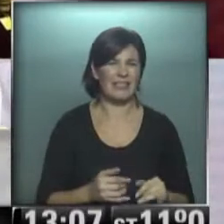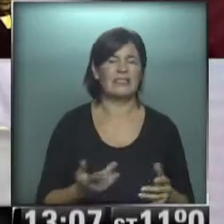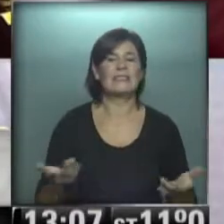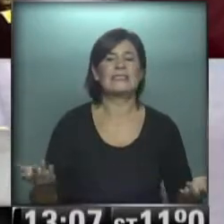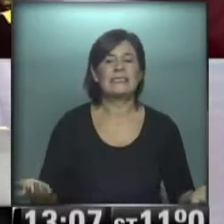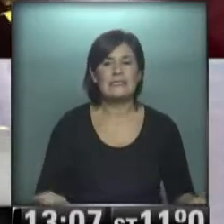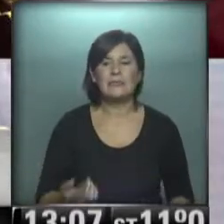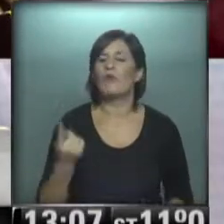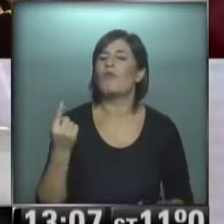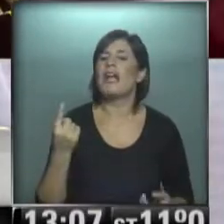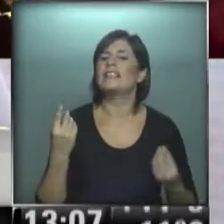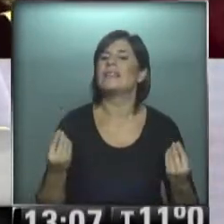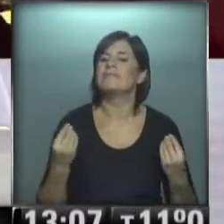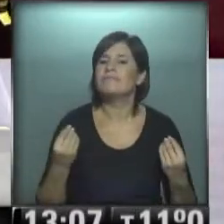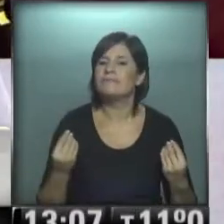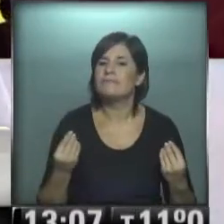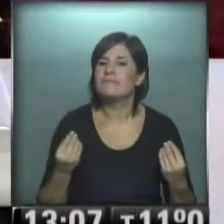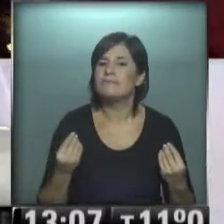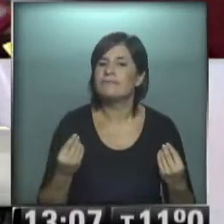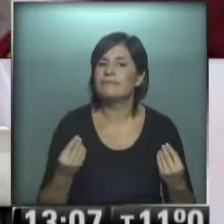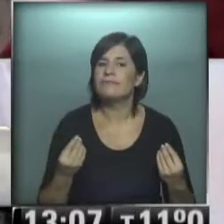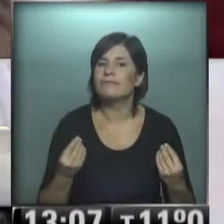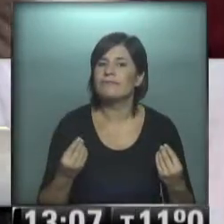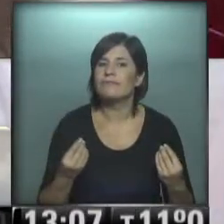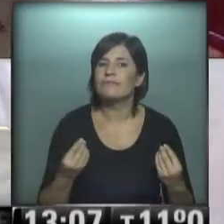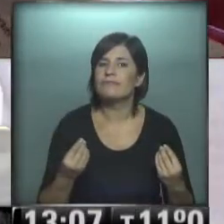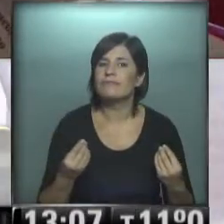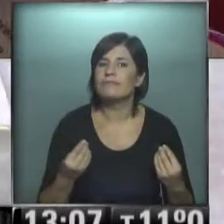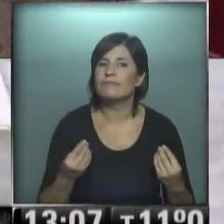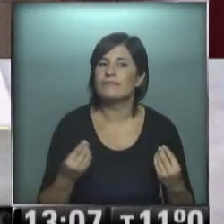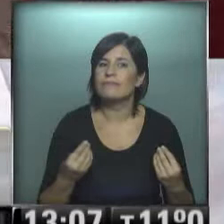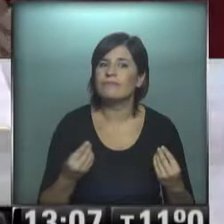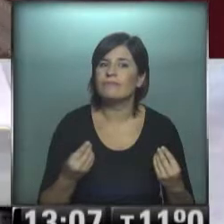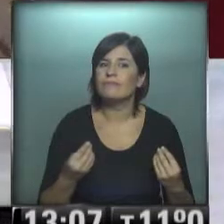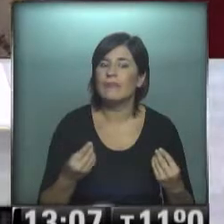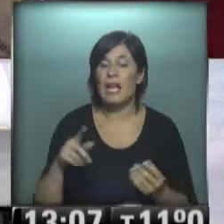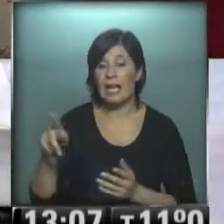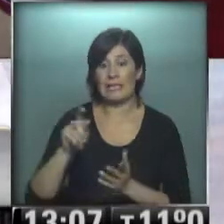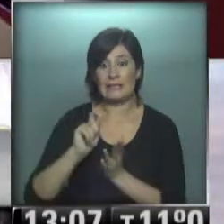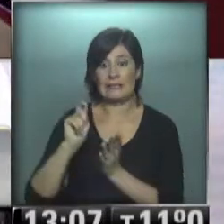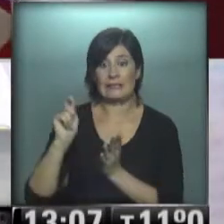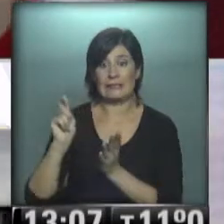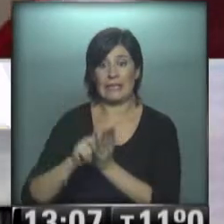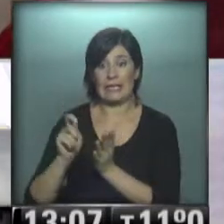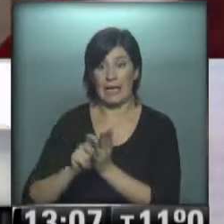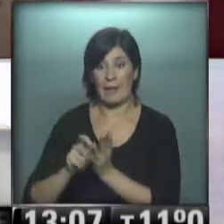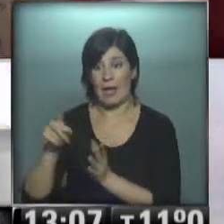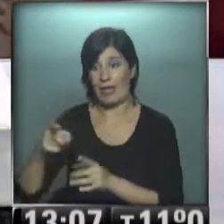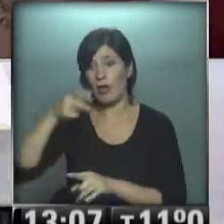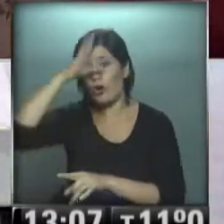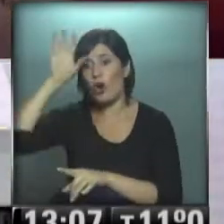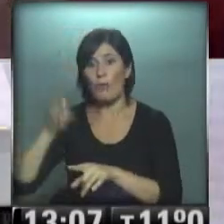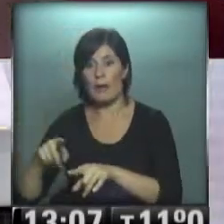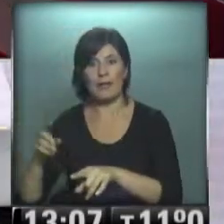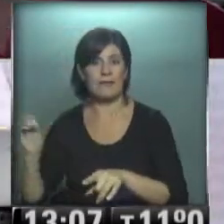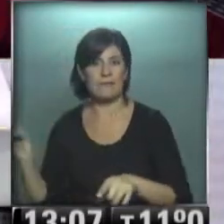¿qué es lo que faltaba? Conocer la palabra del nuncio, desde donde partió el telegrama que llegó desde Roma, convertido en